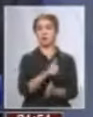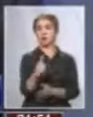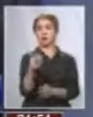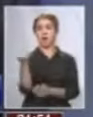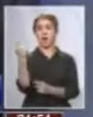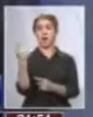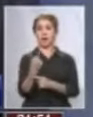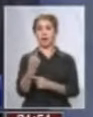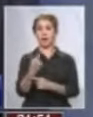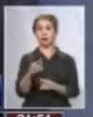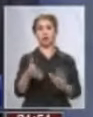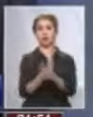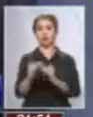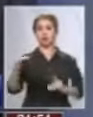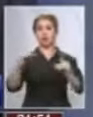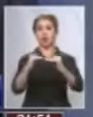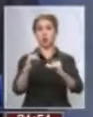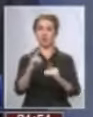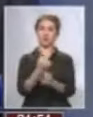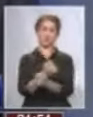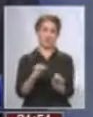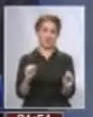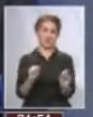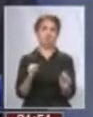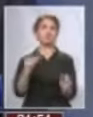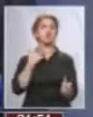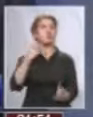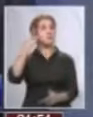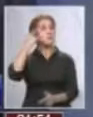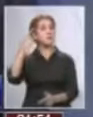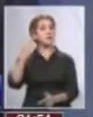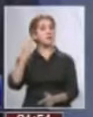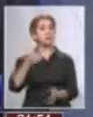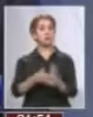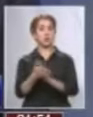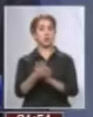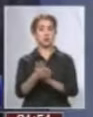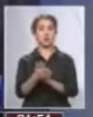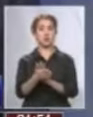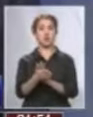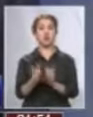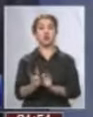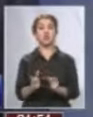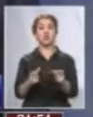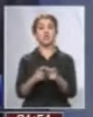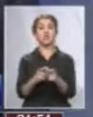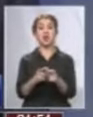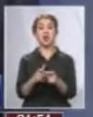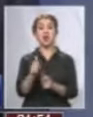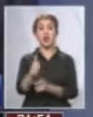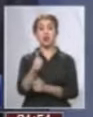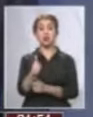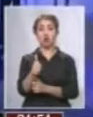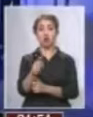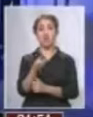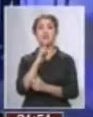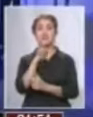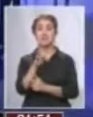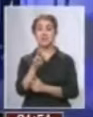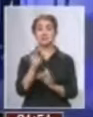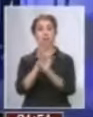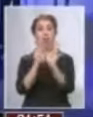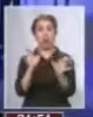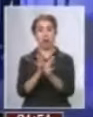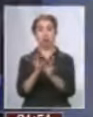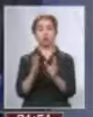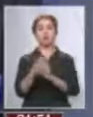simultáneamente, para todos iguales, y imposible, digamos. Ahora, ¿por qué pienso que es más? Porque en el Consejo de Rectores todos los datos son claros. Por lo tanto,